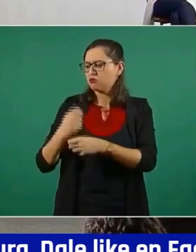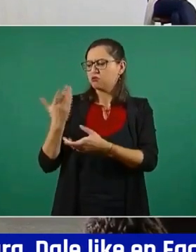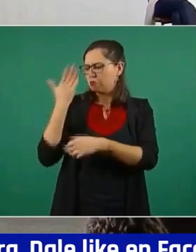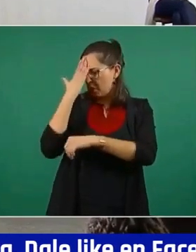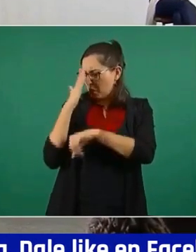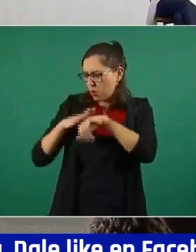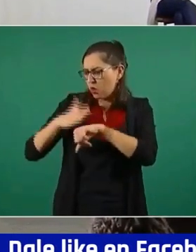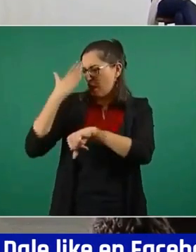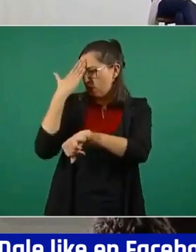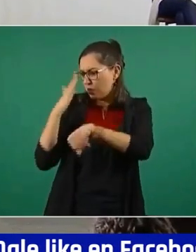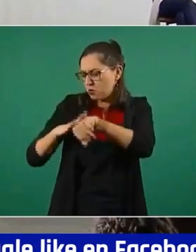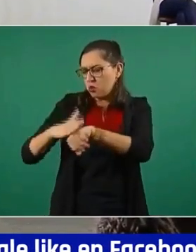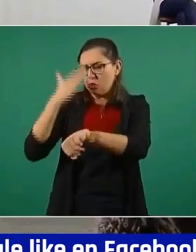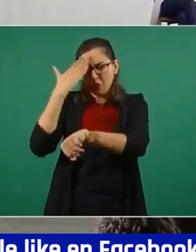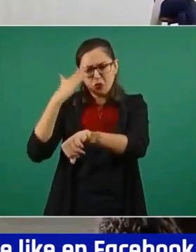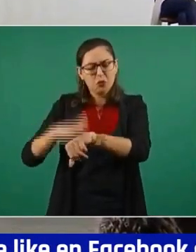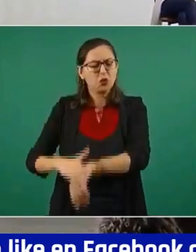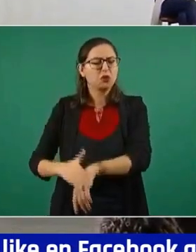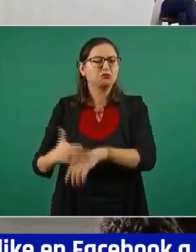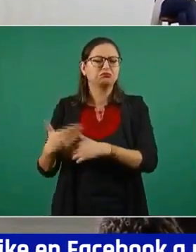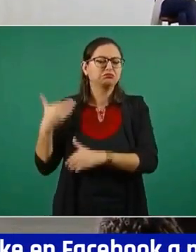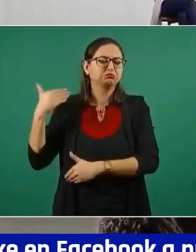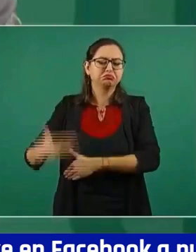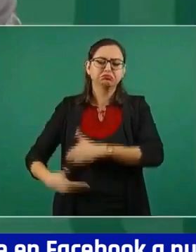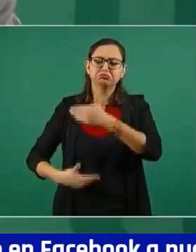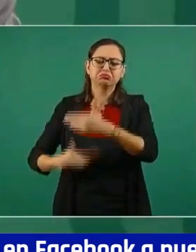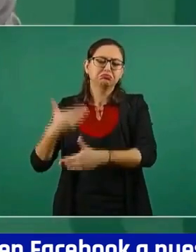sin ningún problema.